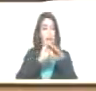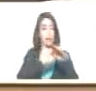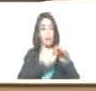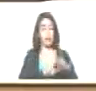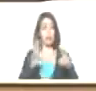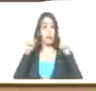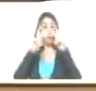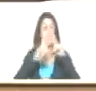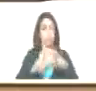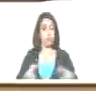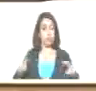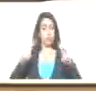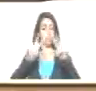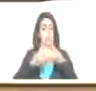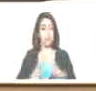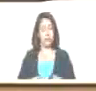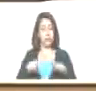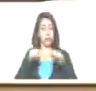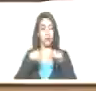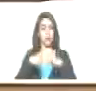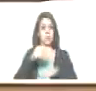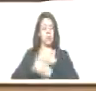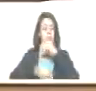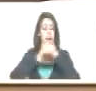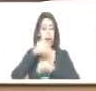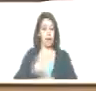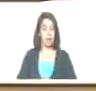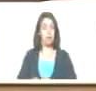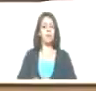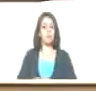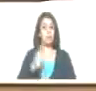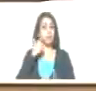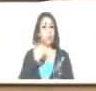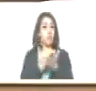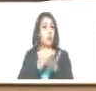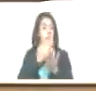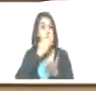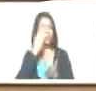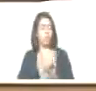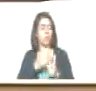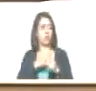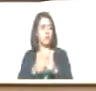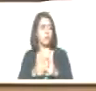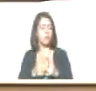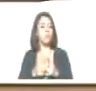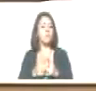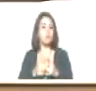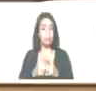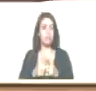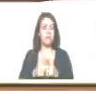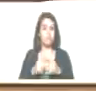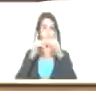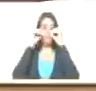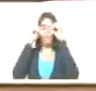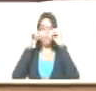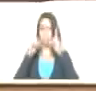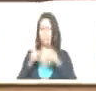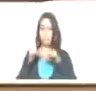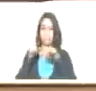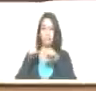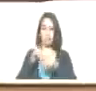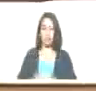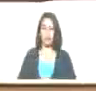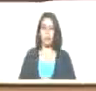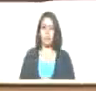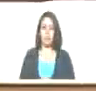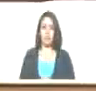Y apenas se hizo con los elementos de convicción, se tomó la determinación que